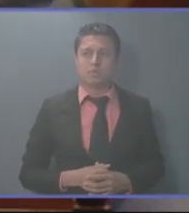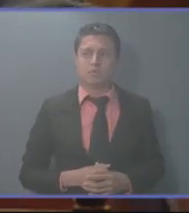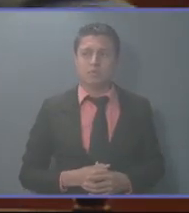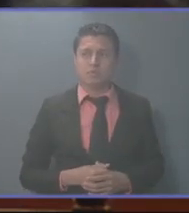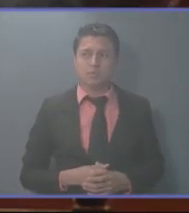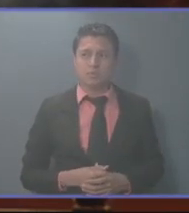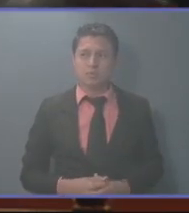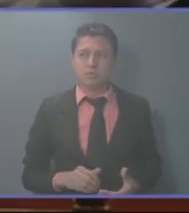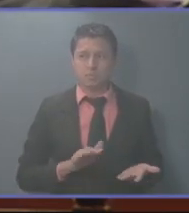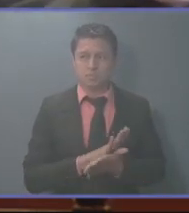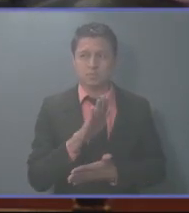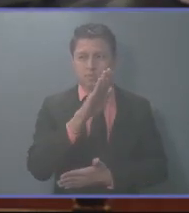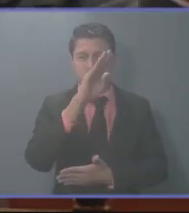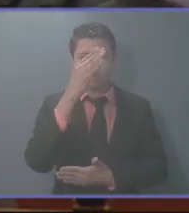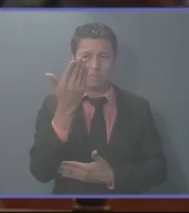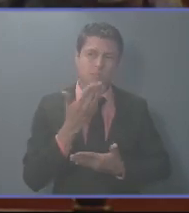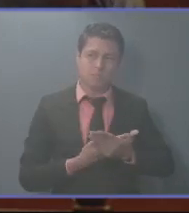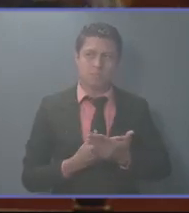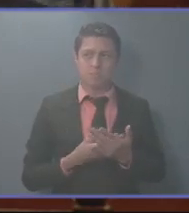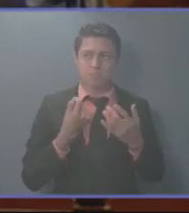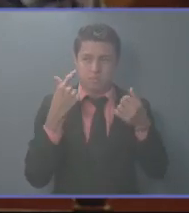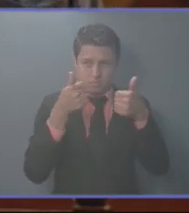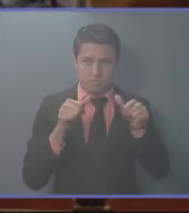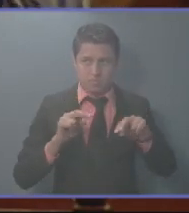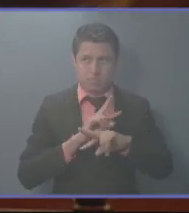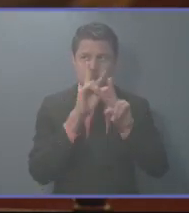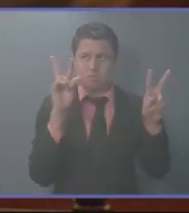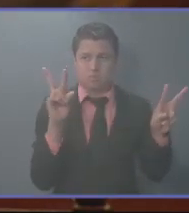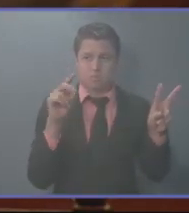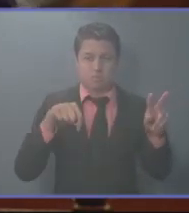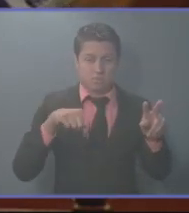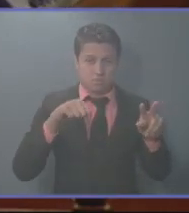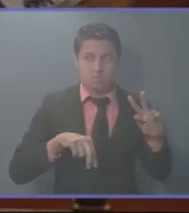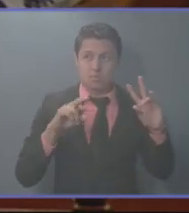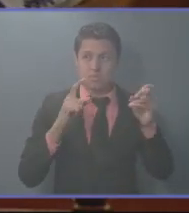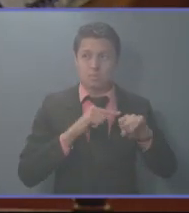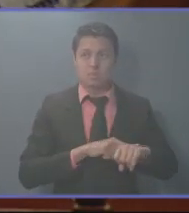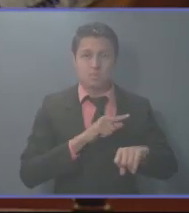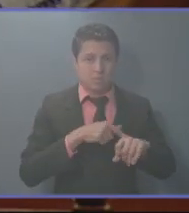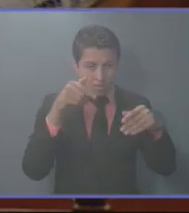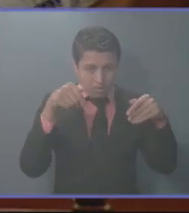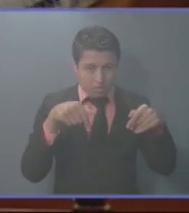El espíritu de los acuerdos de paz en este hecho